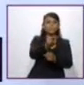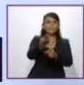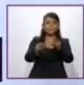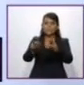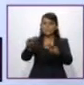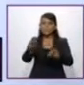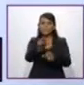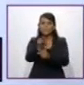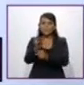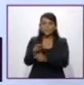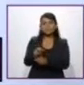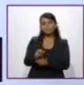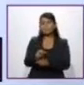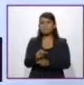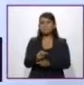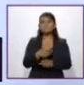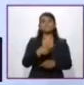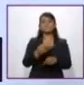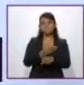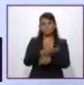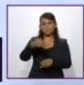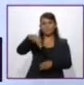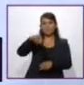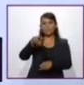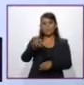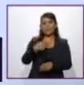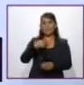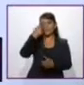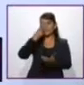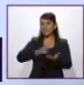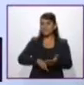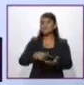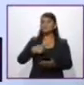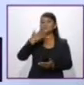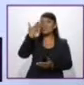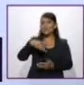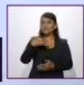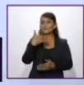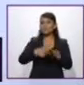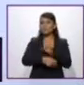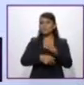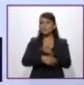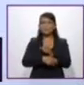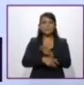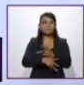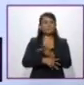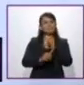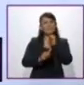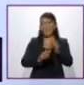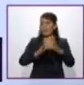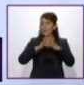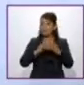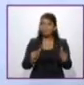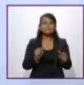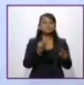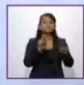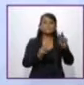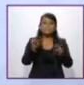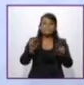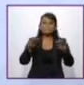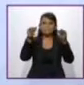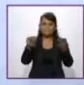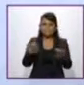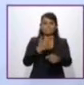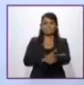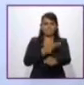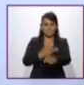va a combatir la corrupción a todo. Y tenemos que tomar medidas. Tenemos hoy un gran sistema de transparencia.